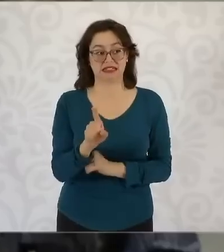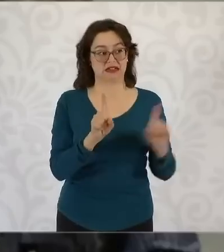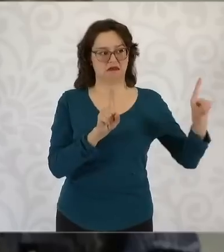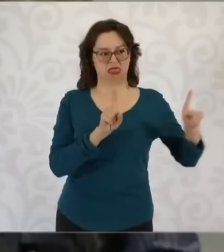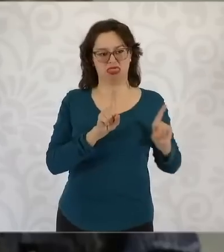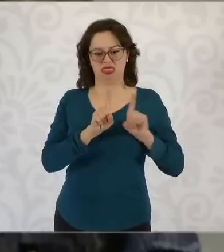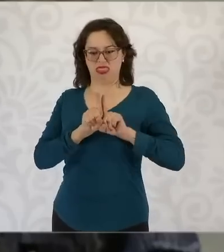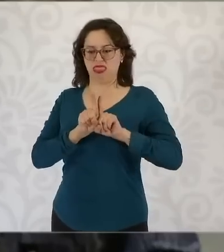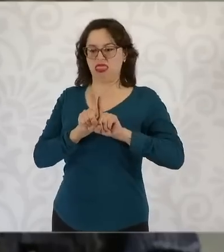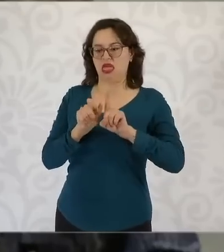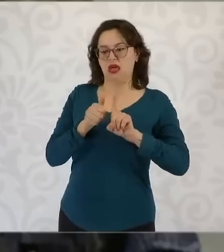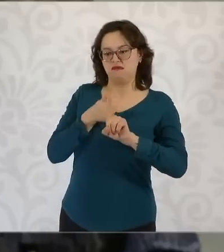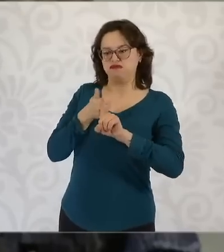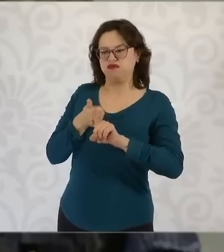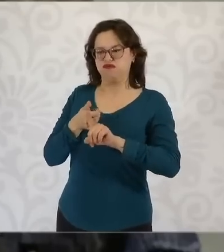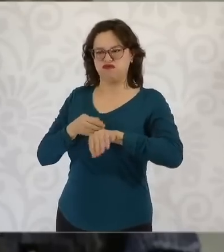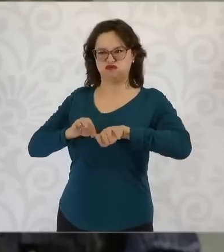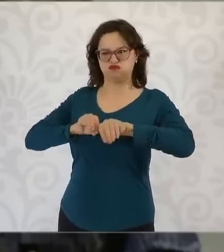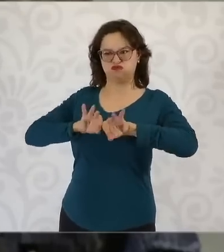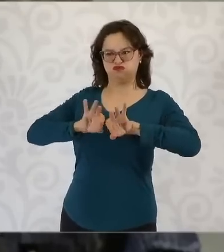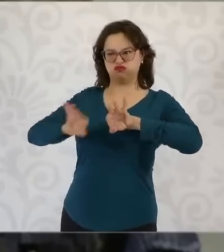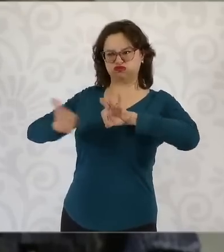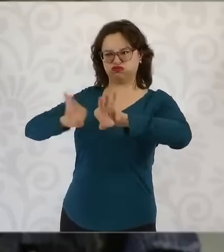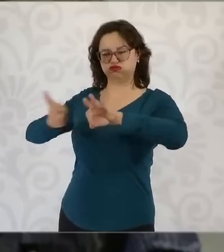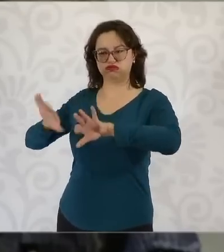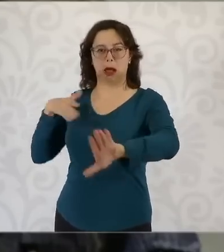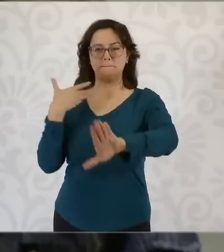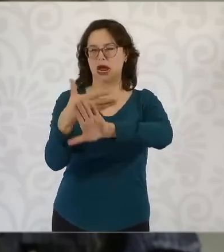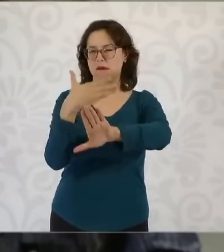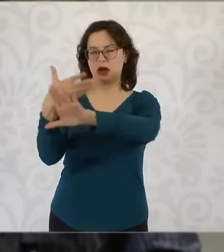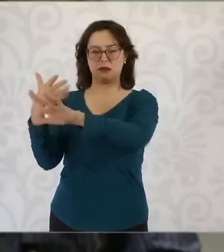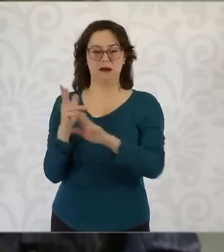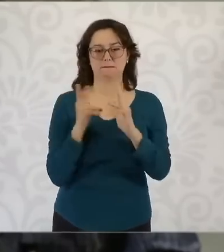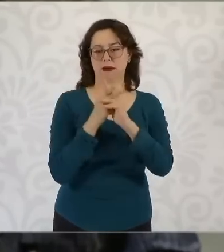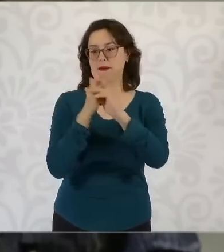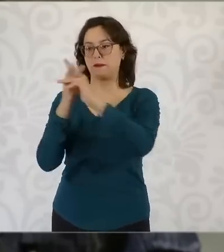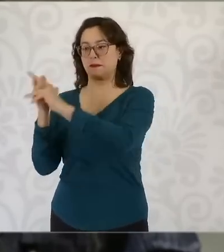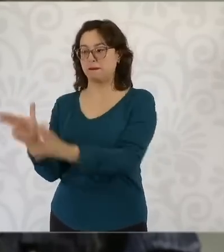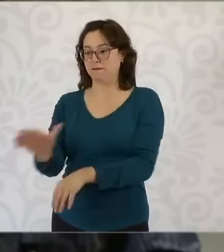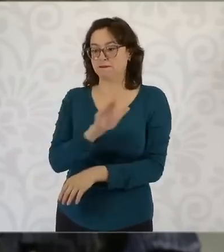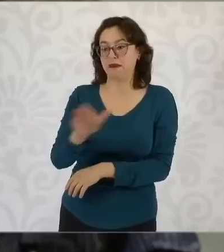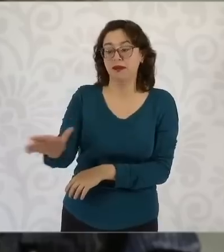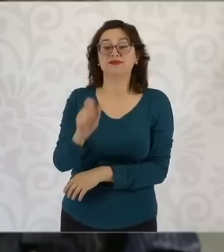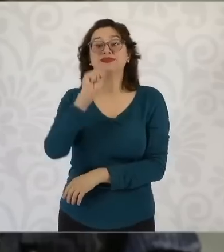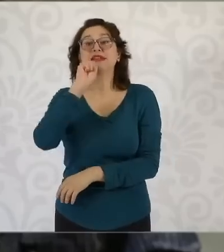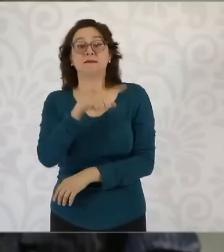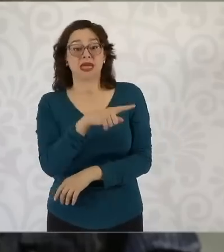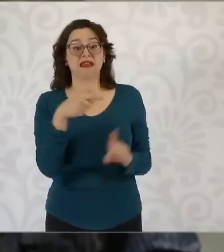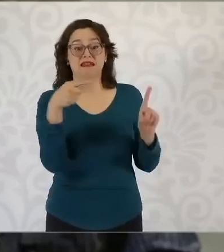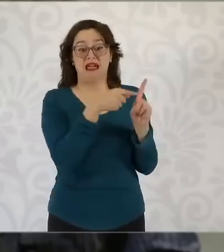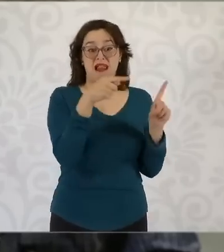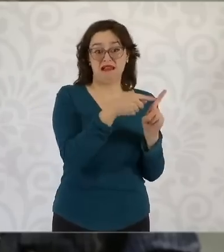opositor del expresidente López Obrador porque él mismo fue limitado con la regulación que lanzó México para